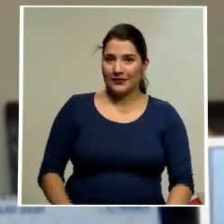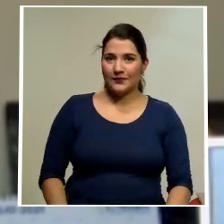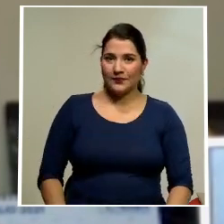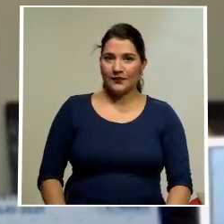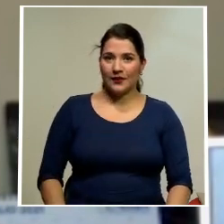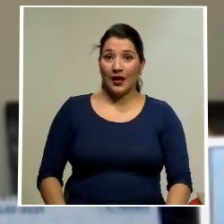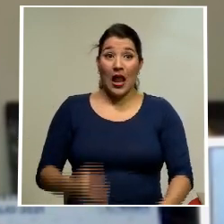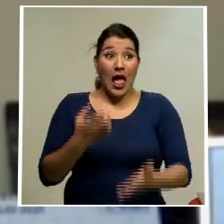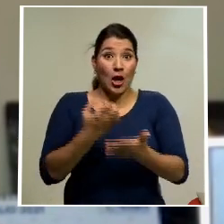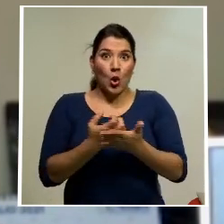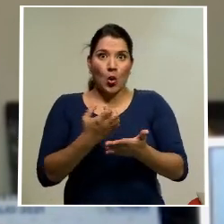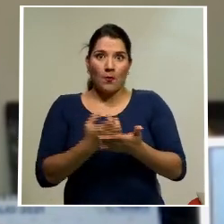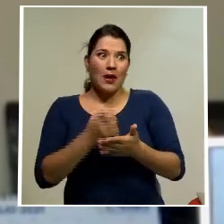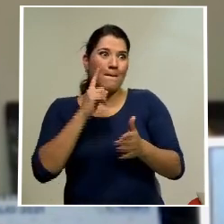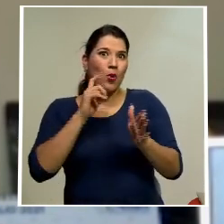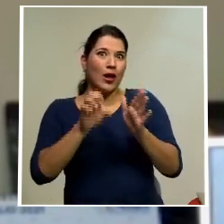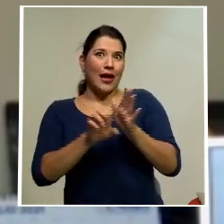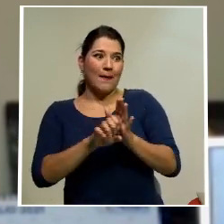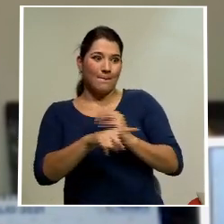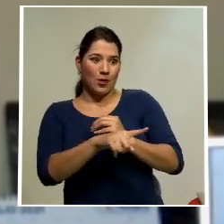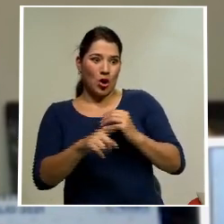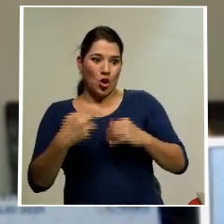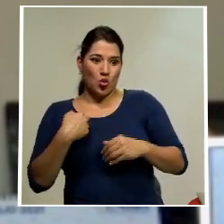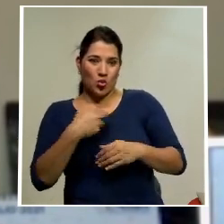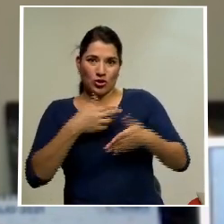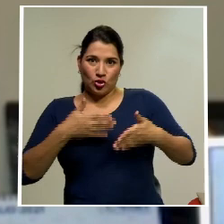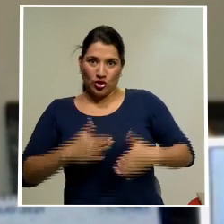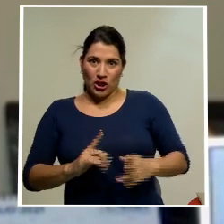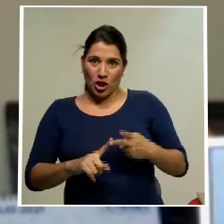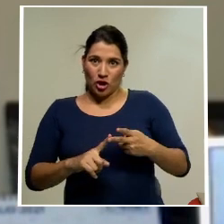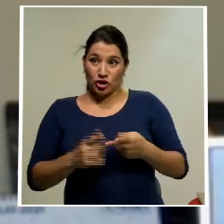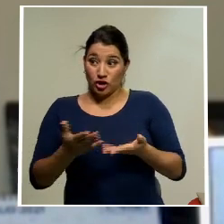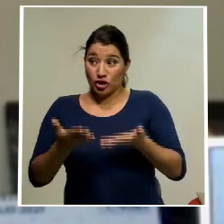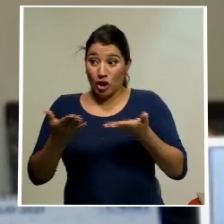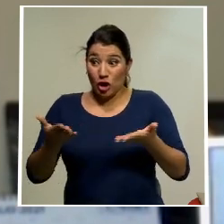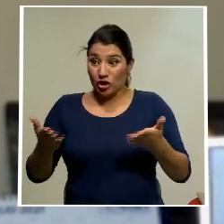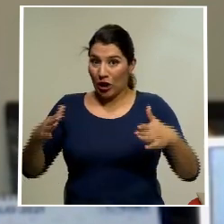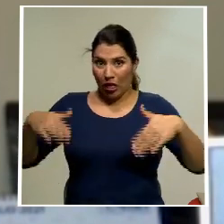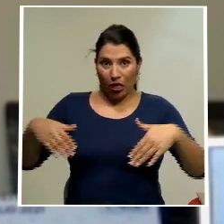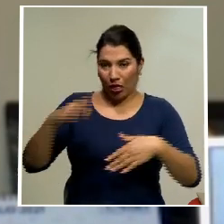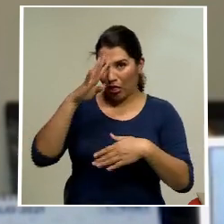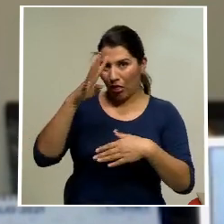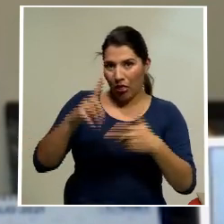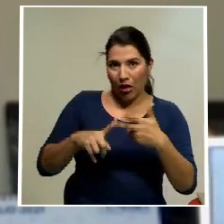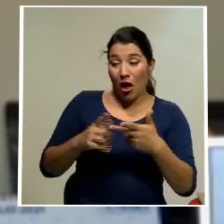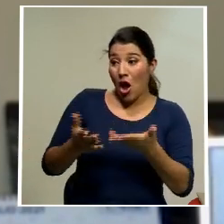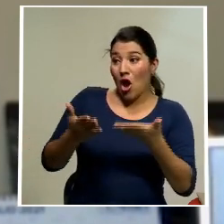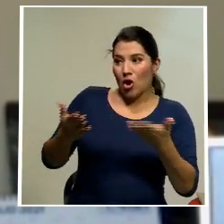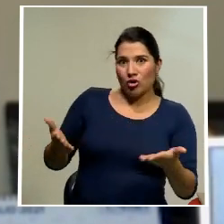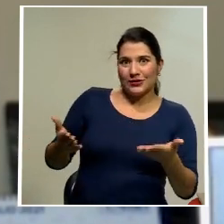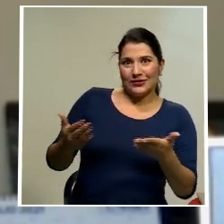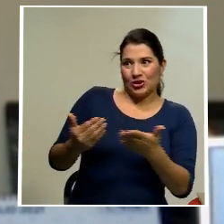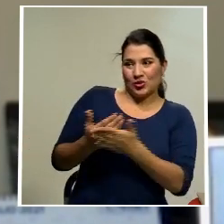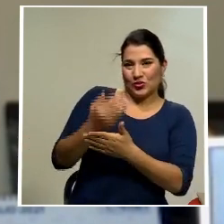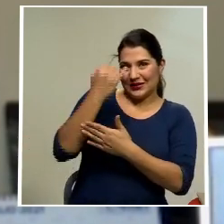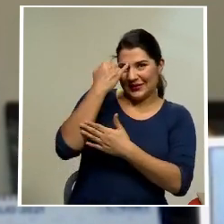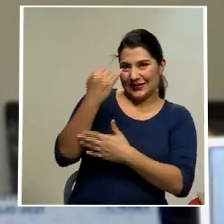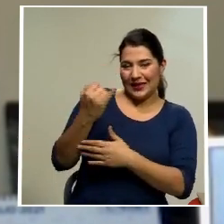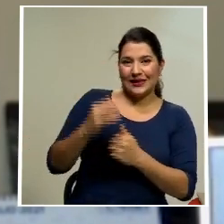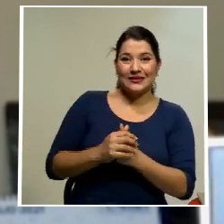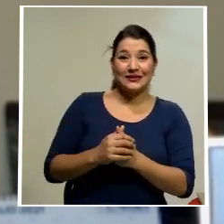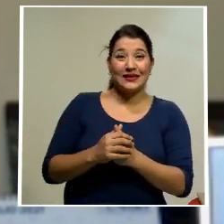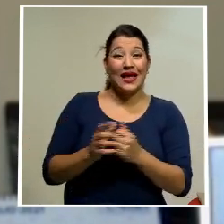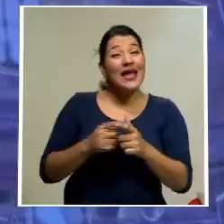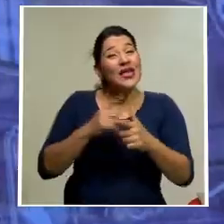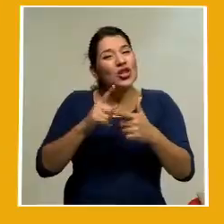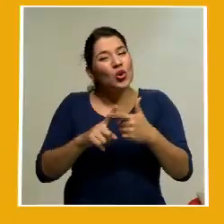de nuestros hijos, la economía de lo que no se ha inventado, la economía de la innovación. Y esa economía